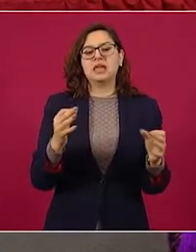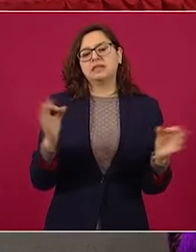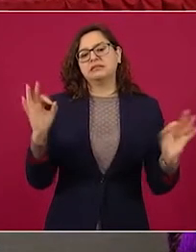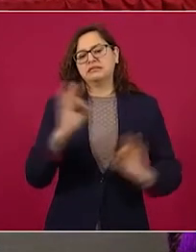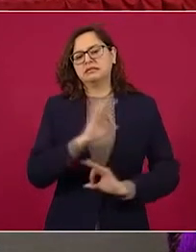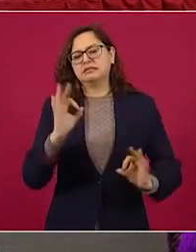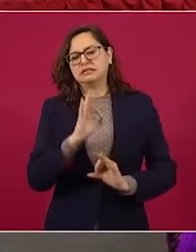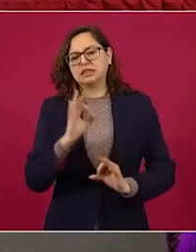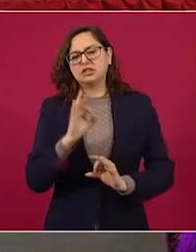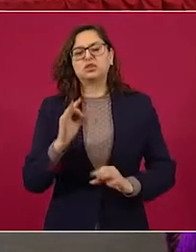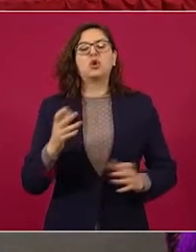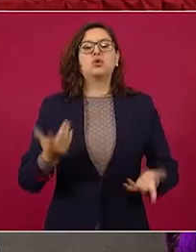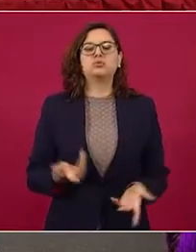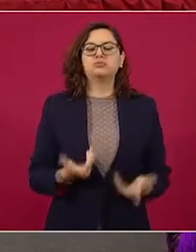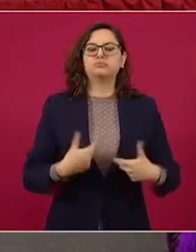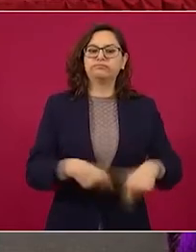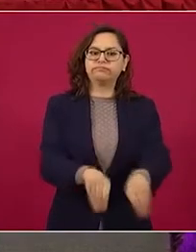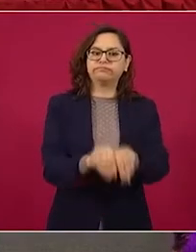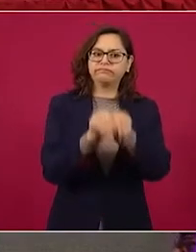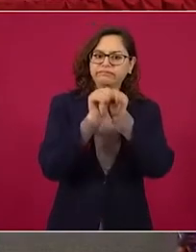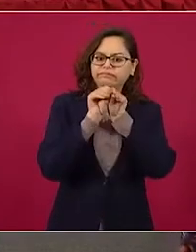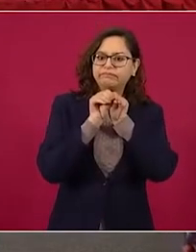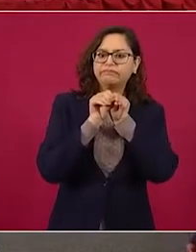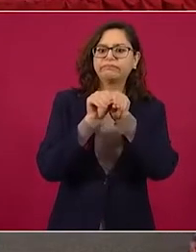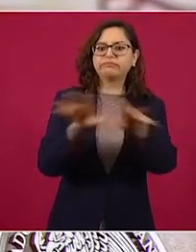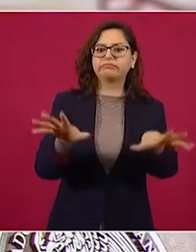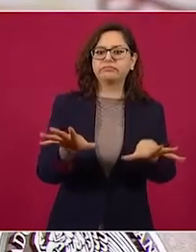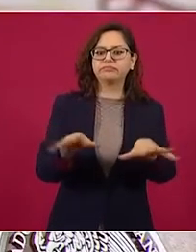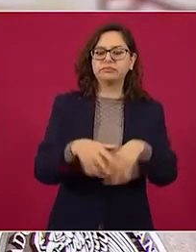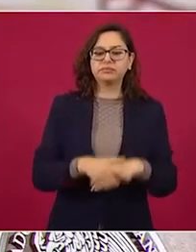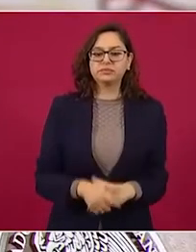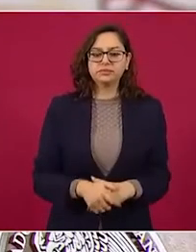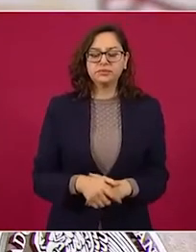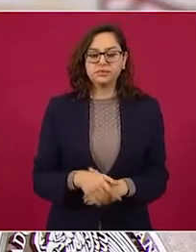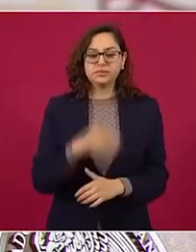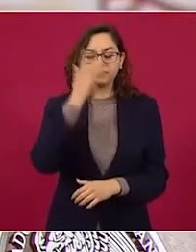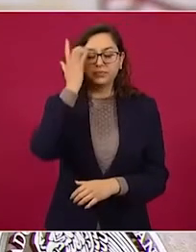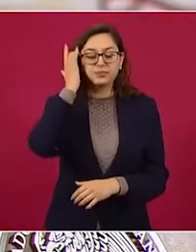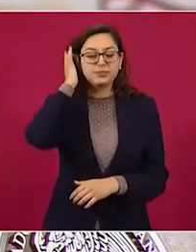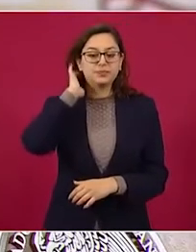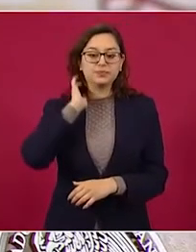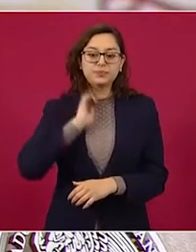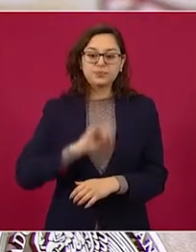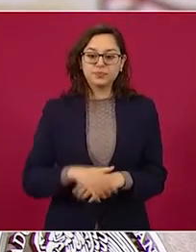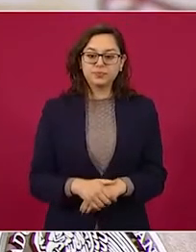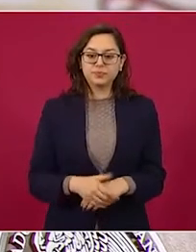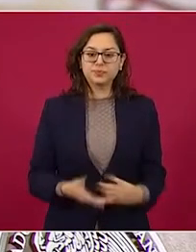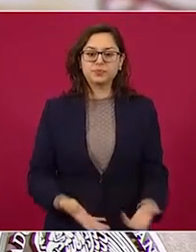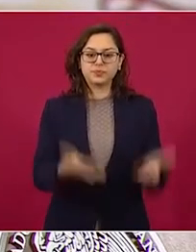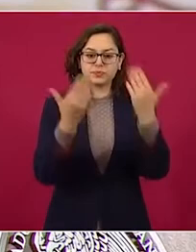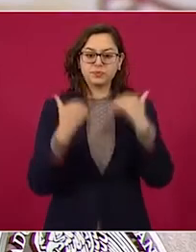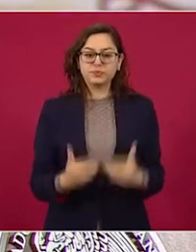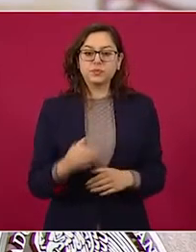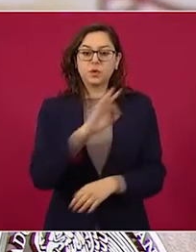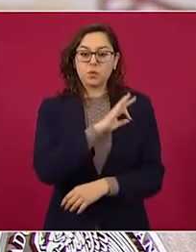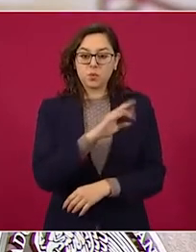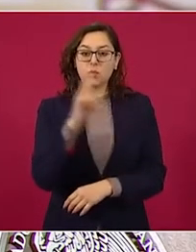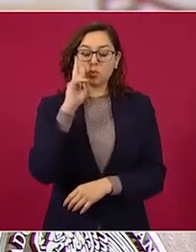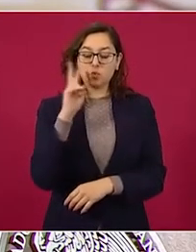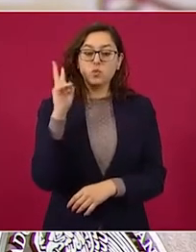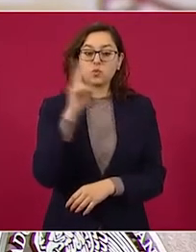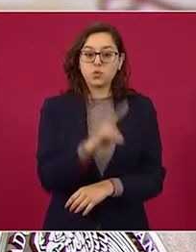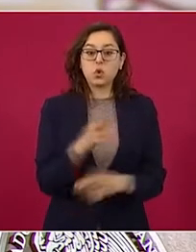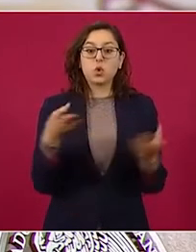la casa de José Ramón y Caroline en Houston. En las siguientes gráficas mostraremos